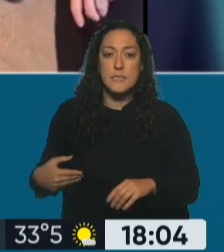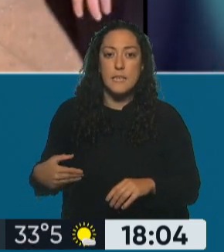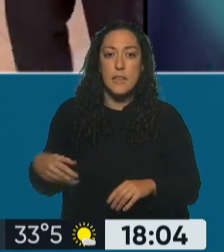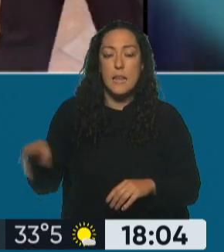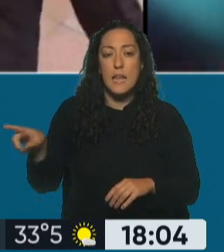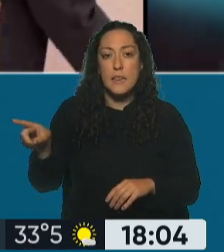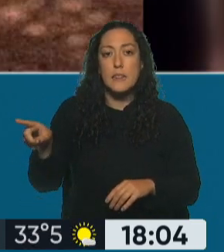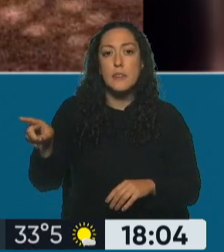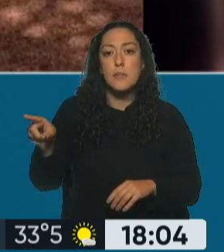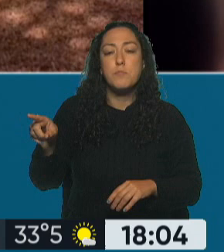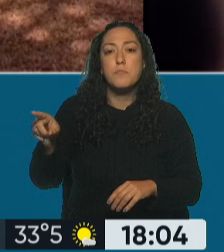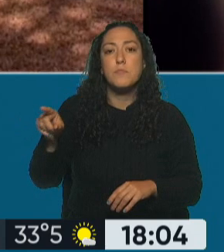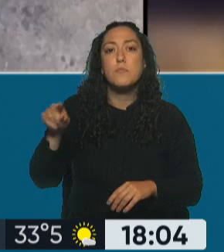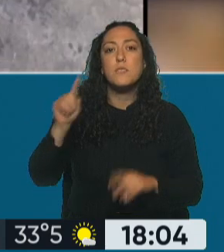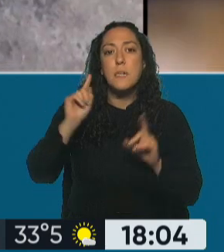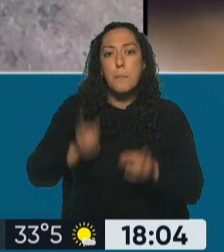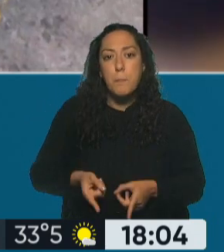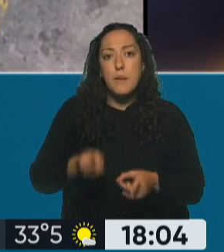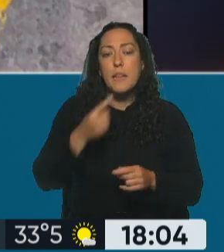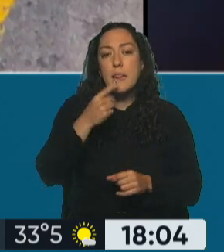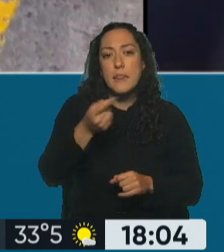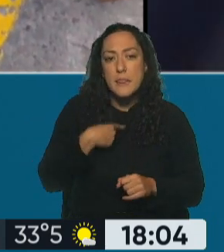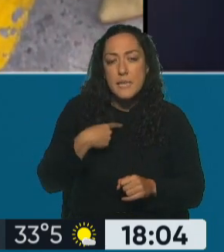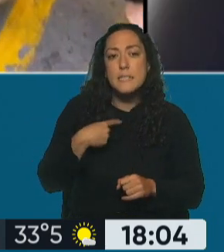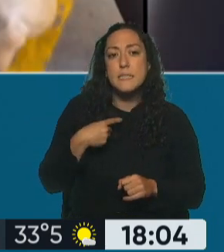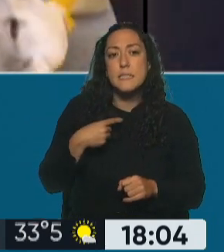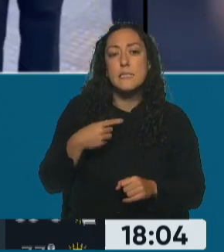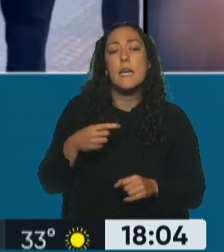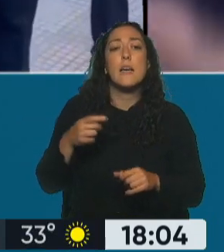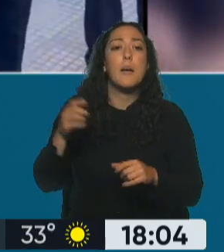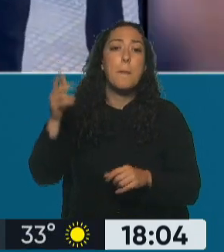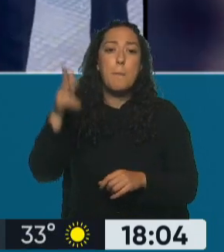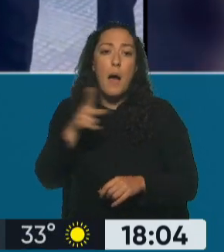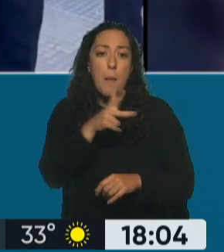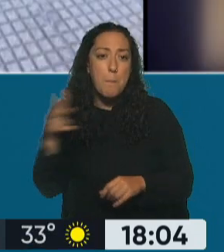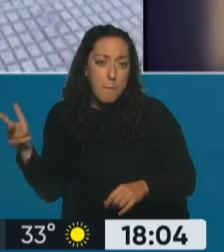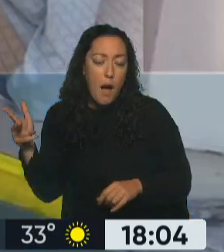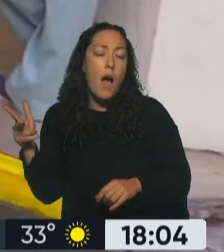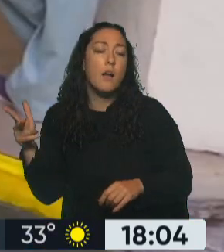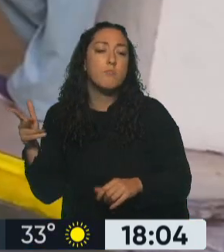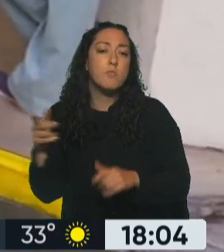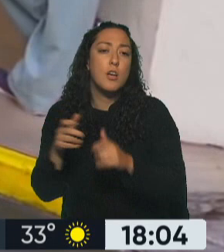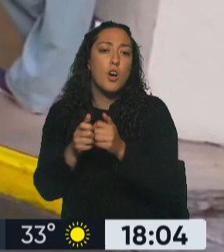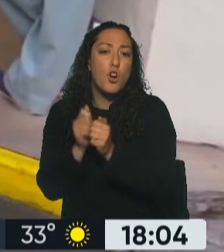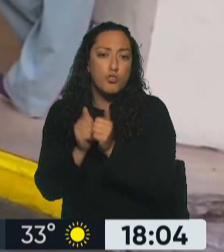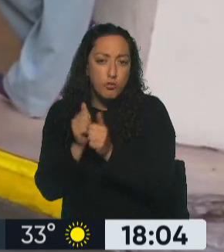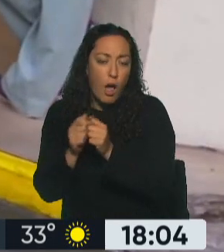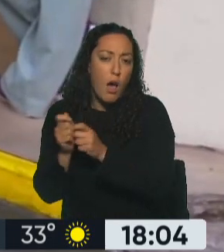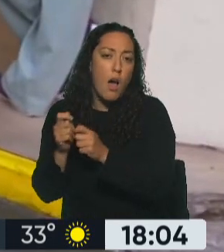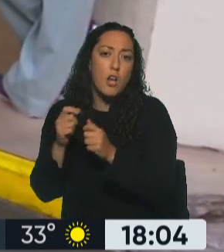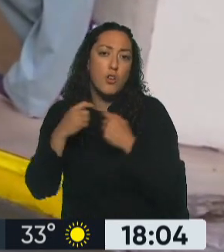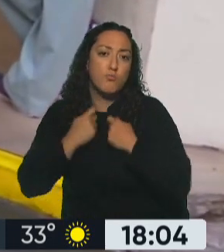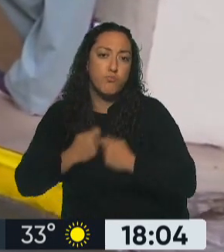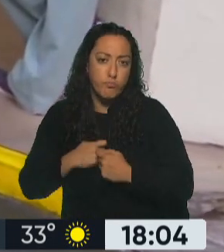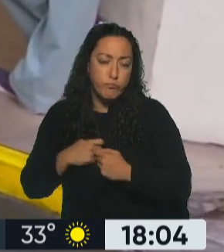También se confirmó que recibió el rosario que le envió el Papa Francisco. Y está casi confirmado que estaría